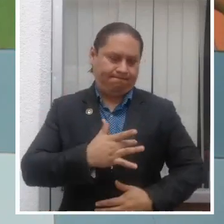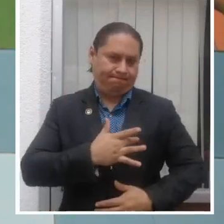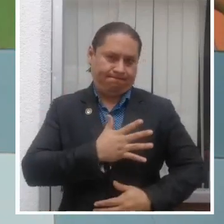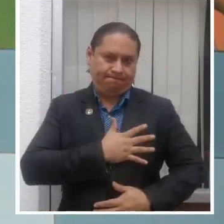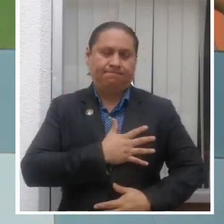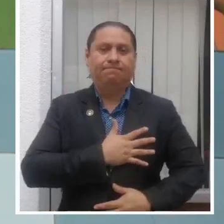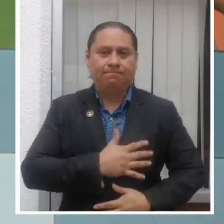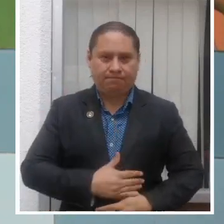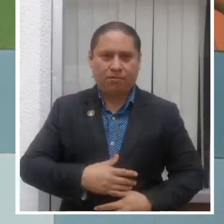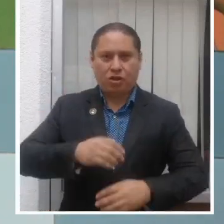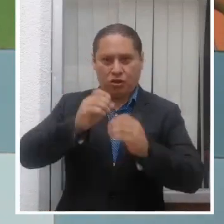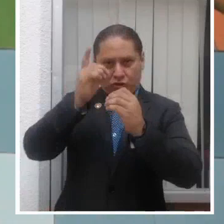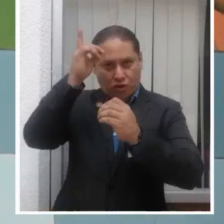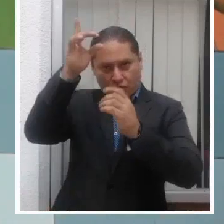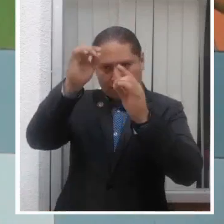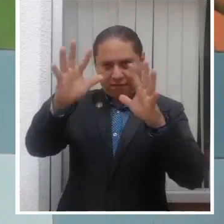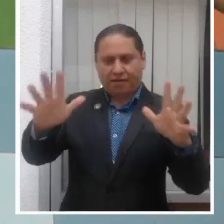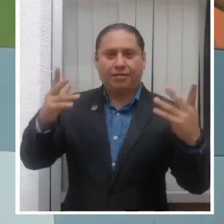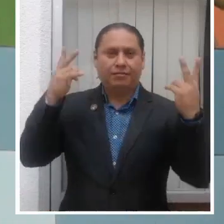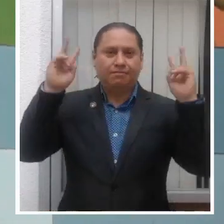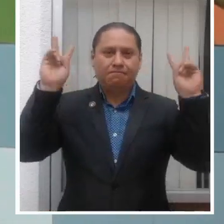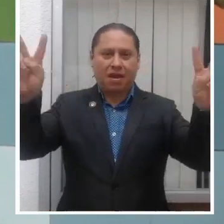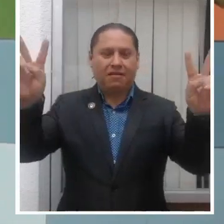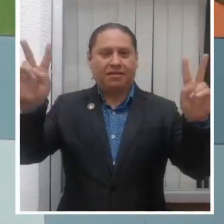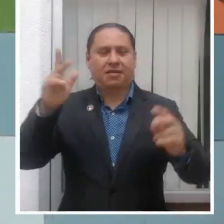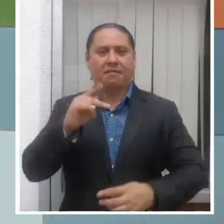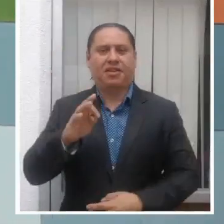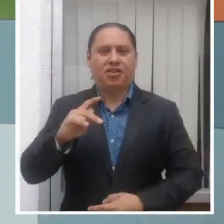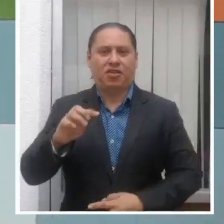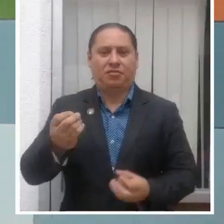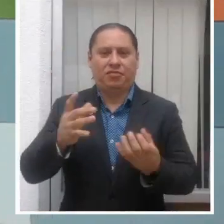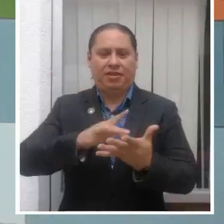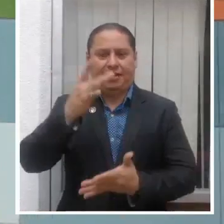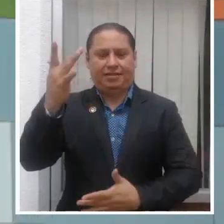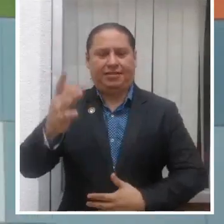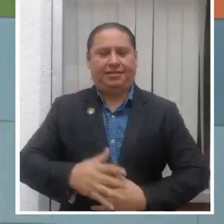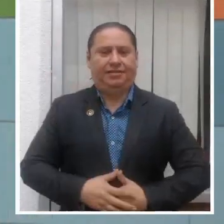te bendiga y que viva Petrona. Muchísimas gracias.